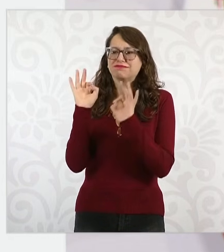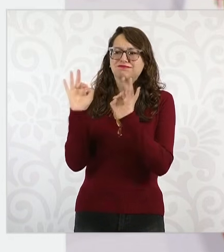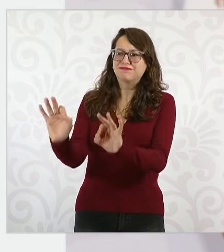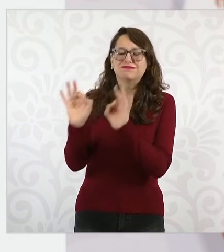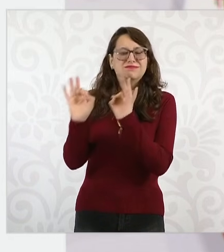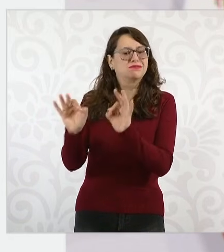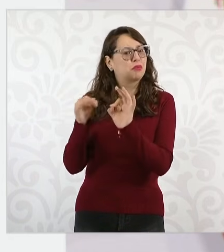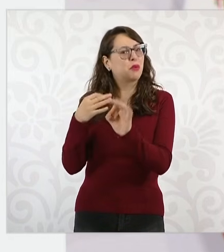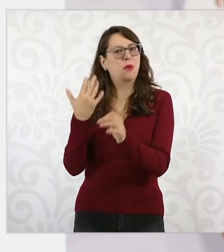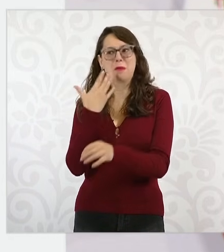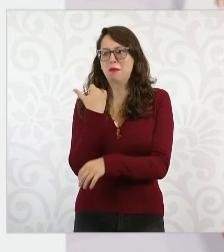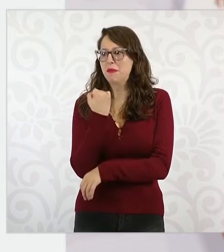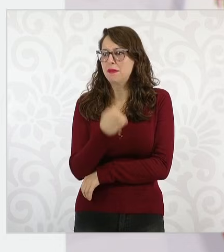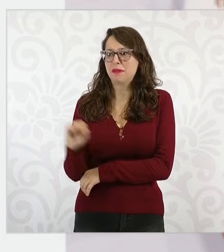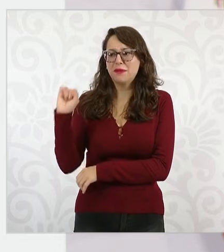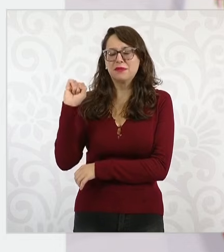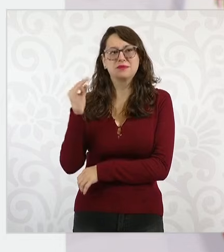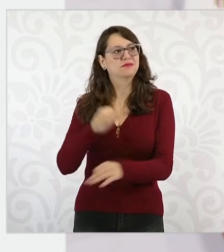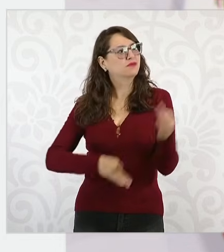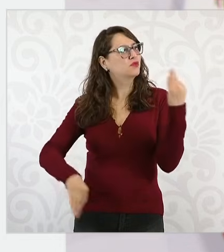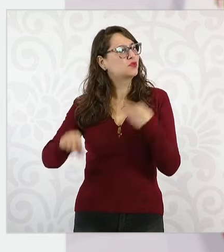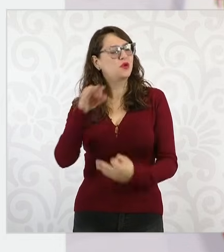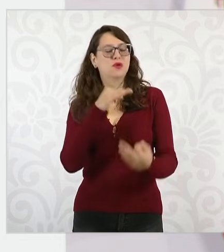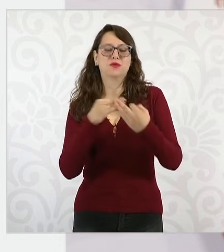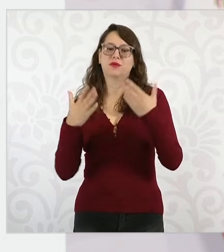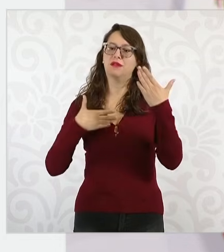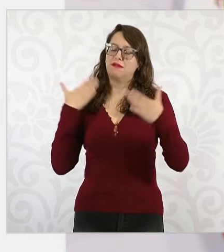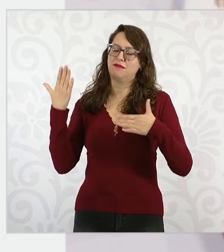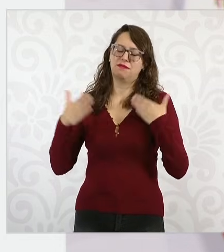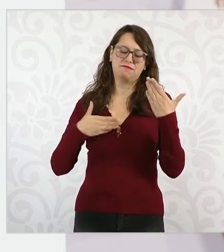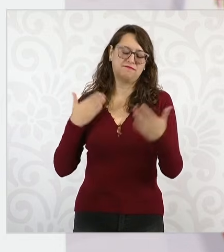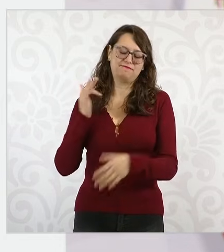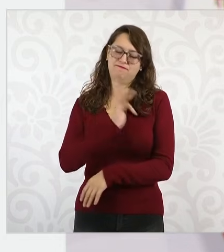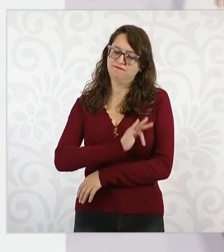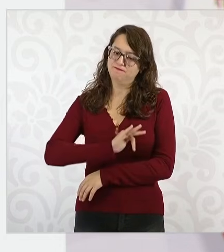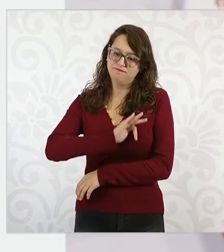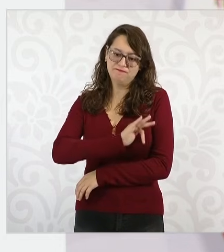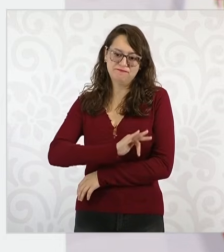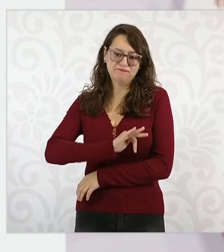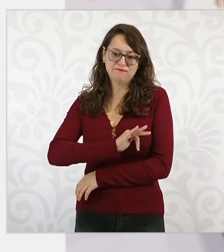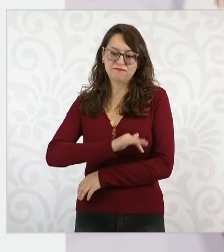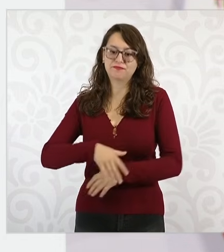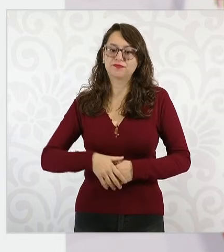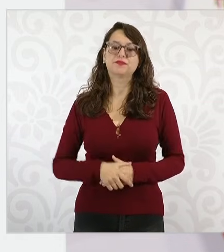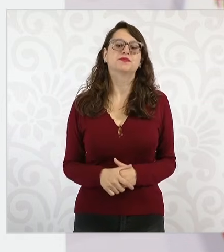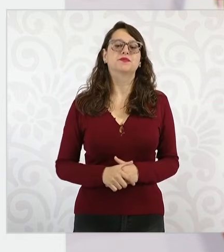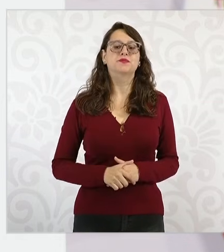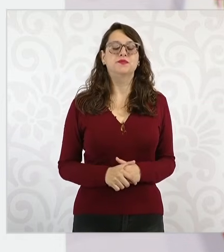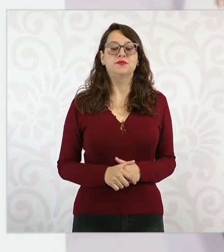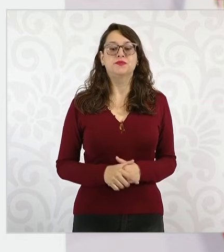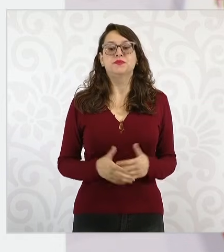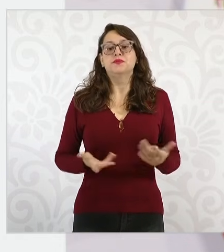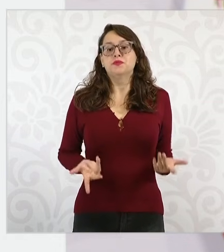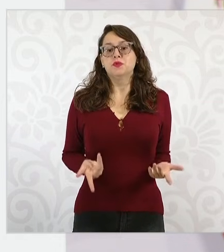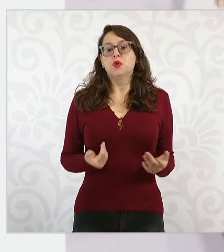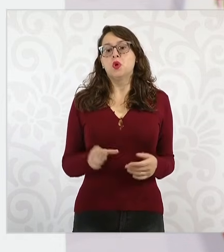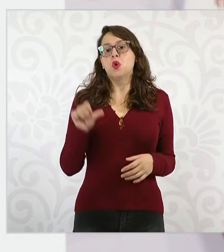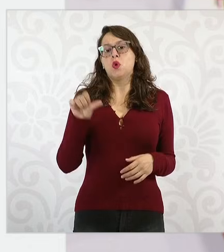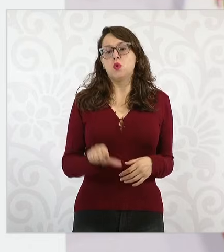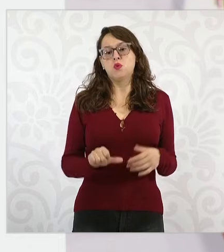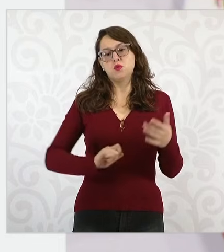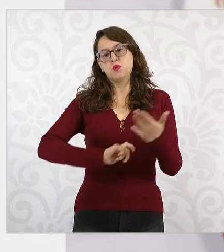mexicanos. Bueno, hoy vamos a hablar de programas de